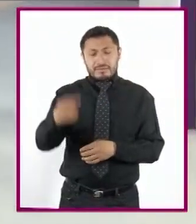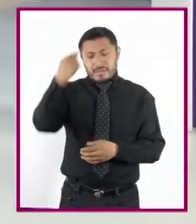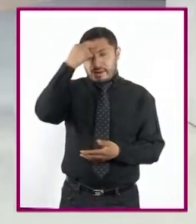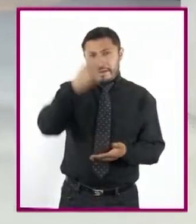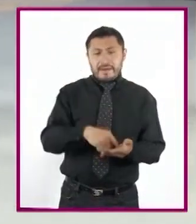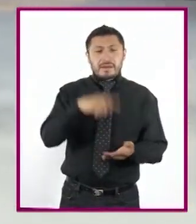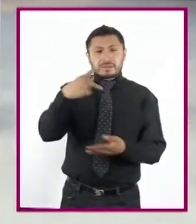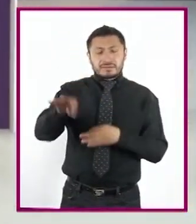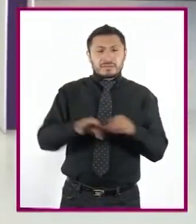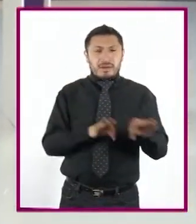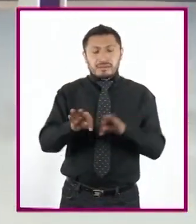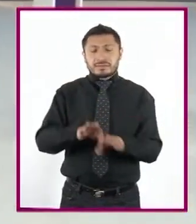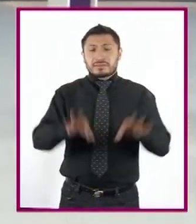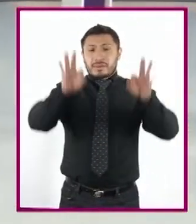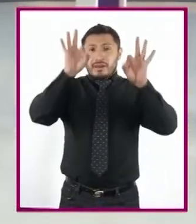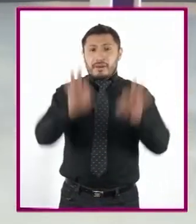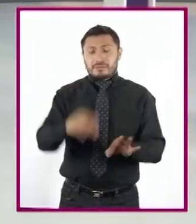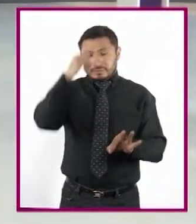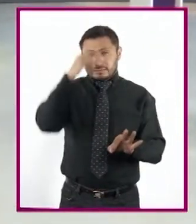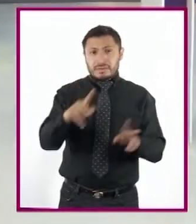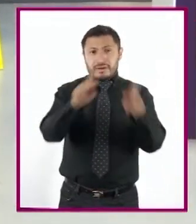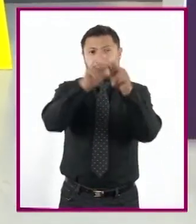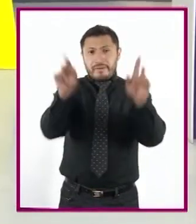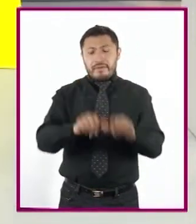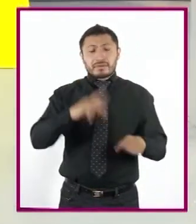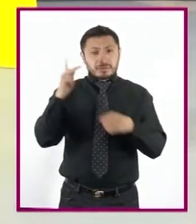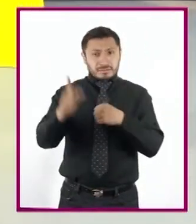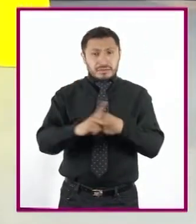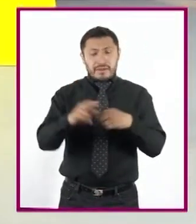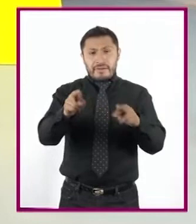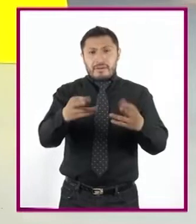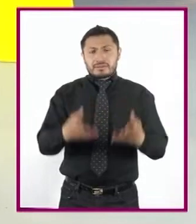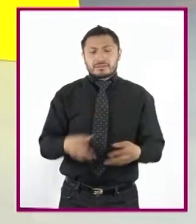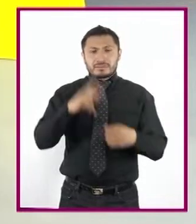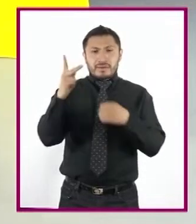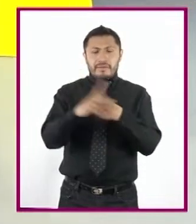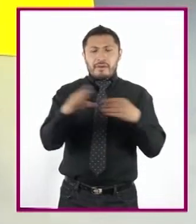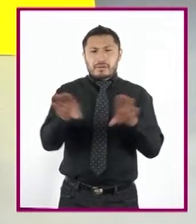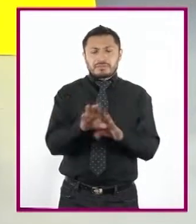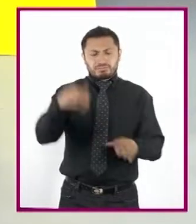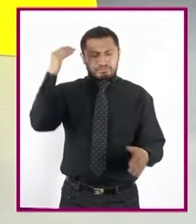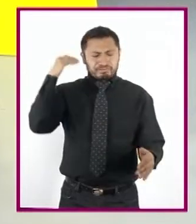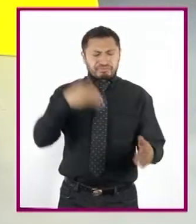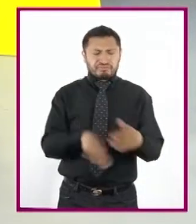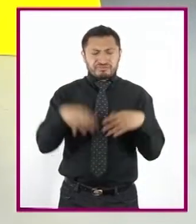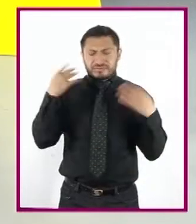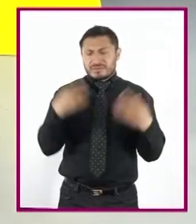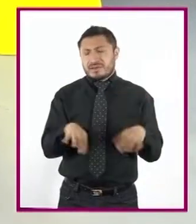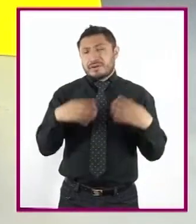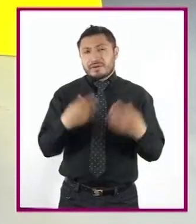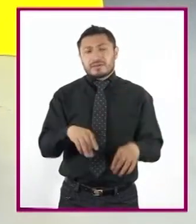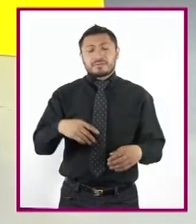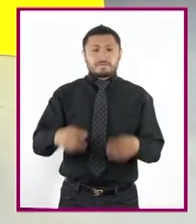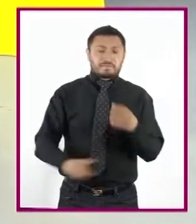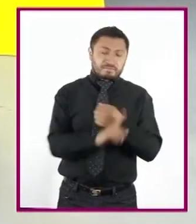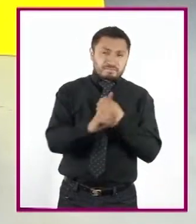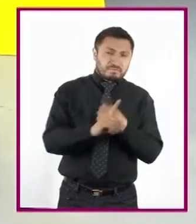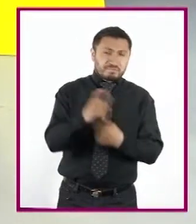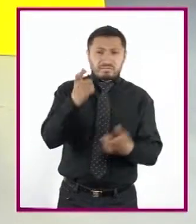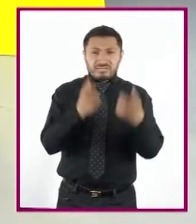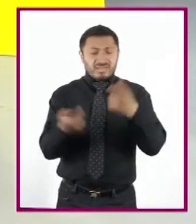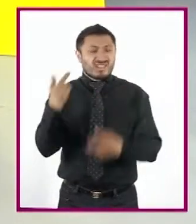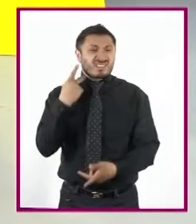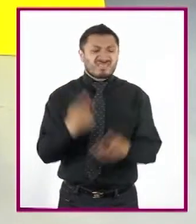fue esencial para pacificar al país? Pues recibió un país sumergido en una terrible crisis política y económica.